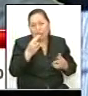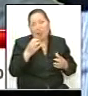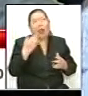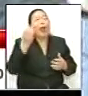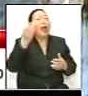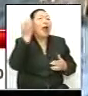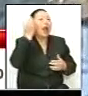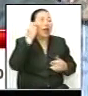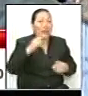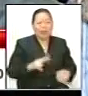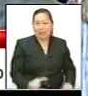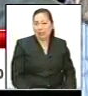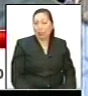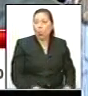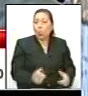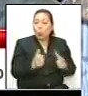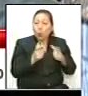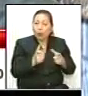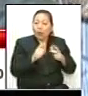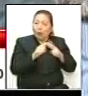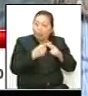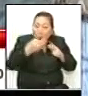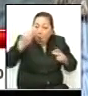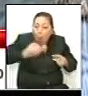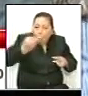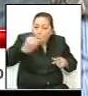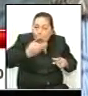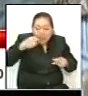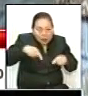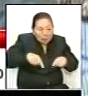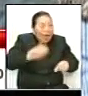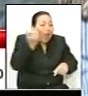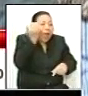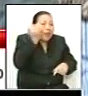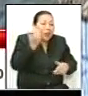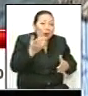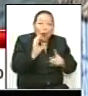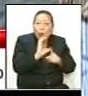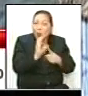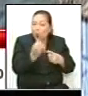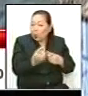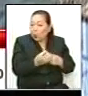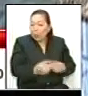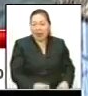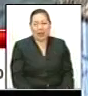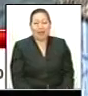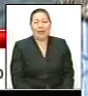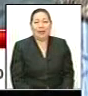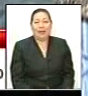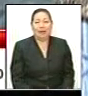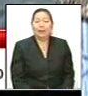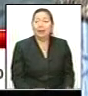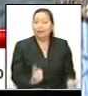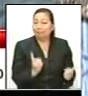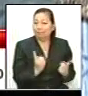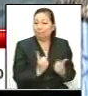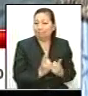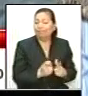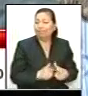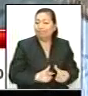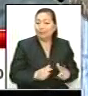colonial, resguardando la originalidad y autenticidad de los bienes culturales encontrados en el